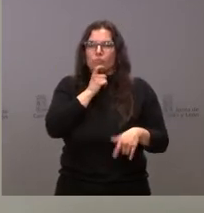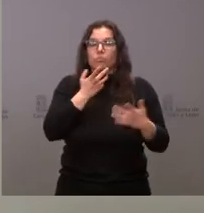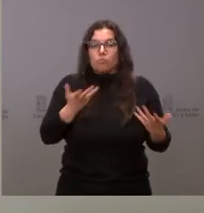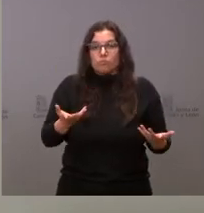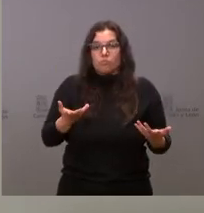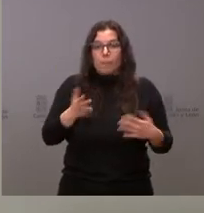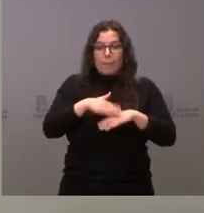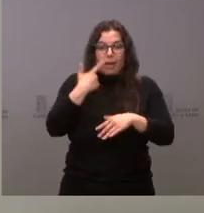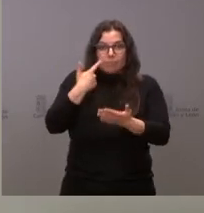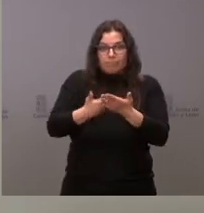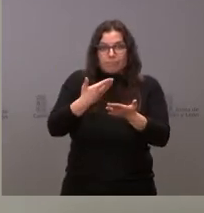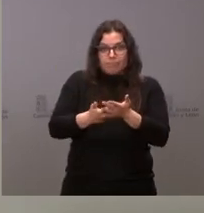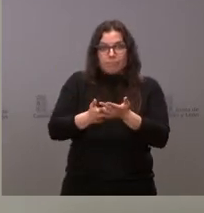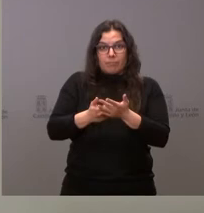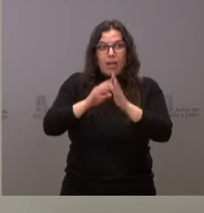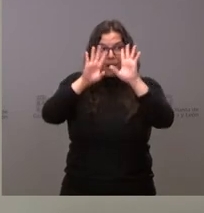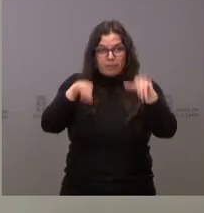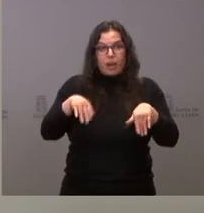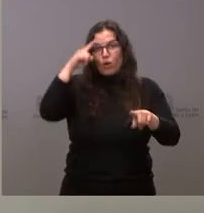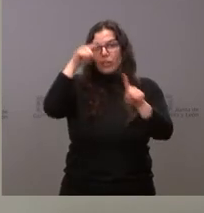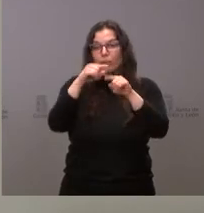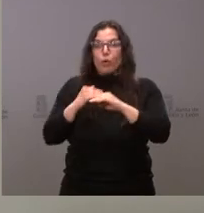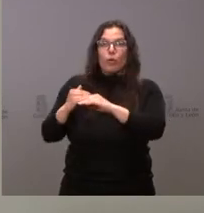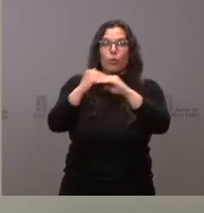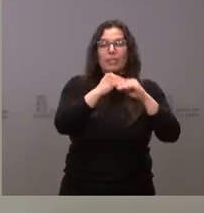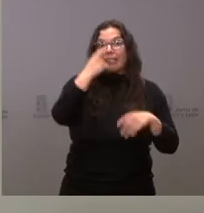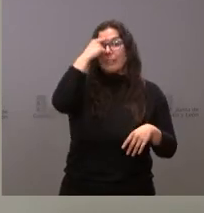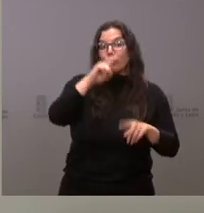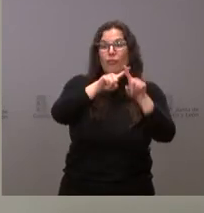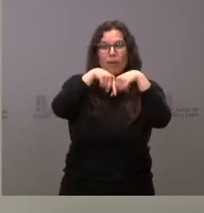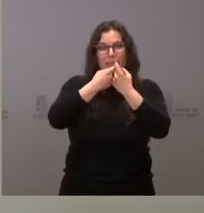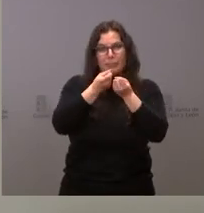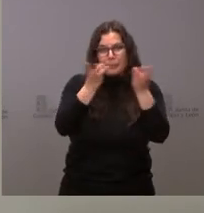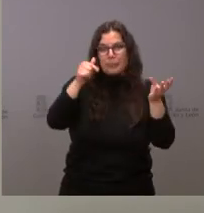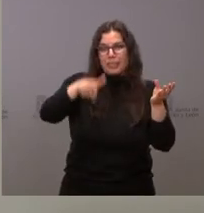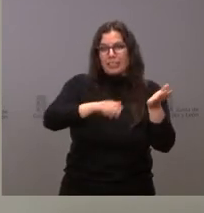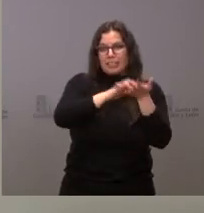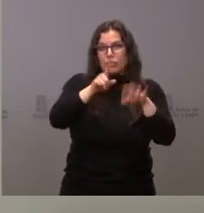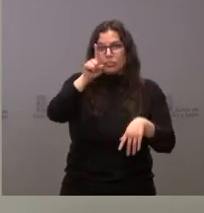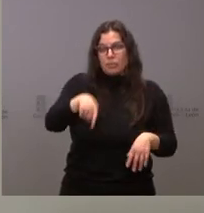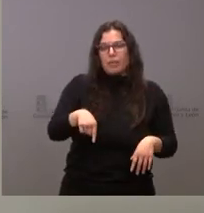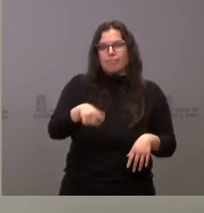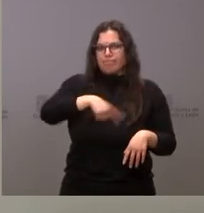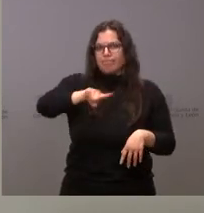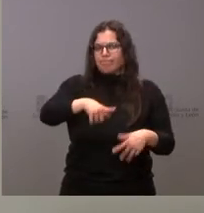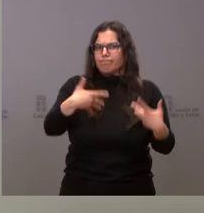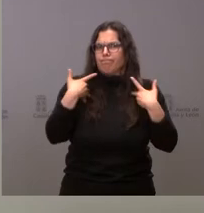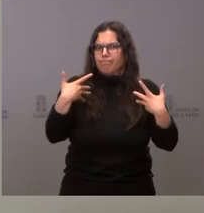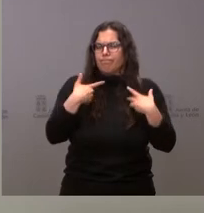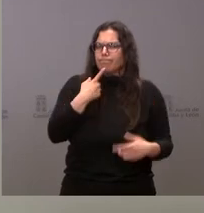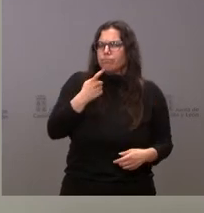para garantizar en definitiva la igualdad y siendo conscientes que muchísimas familias también en castilla y león' están pasando muchas dificultades